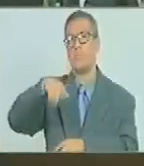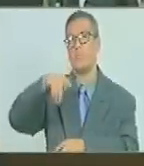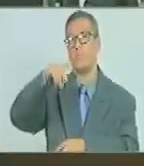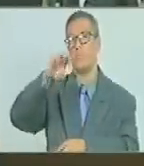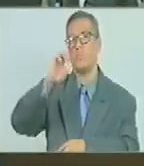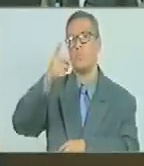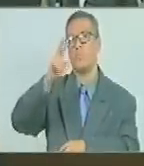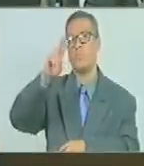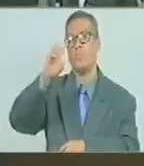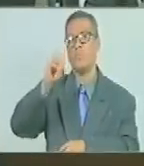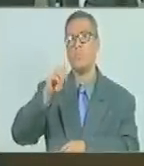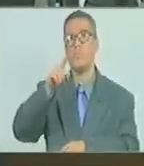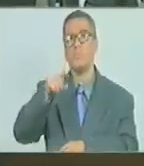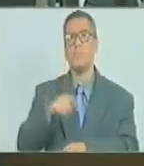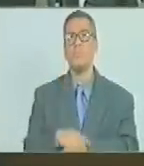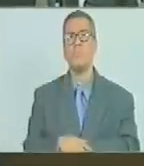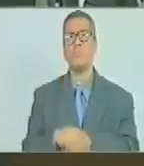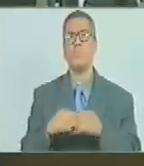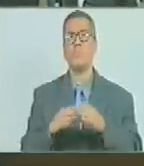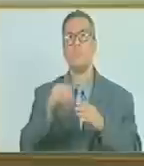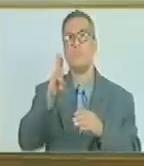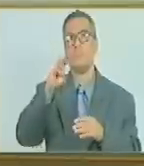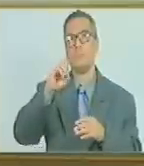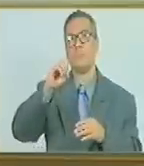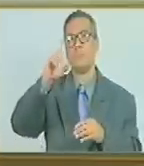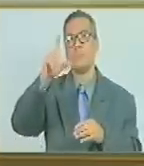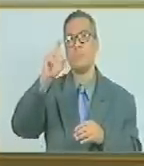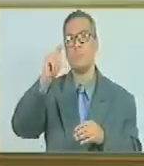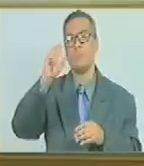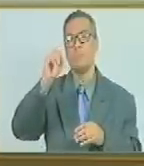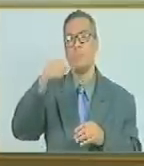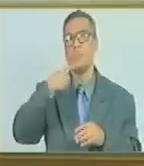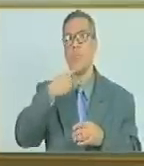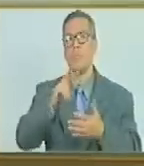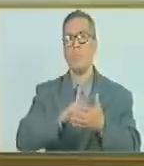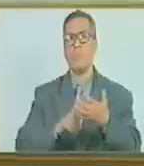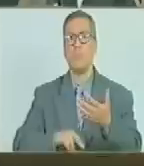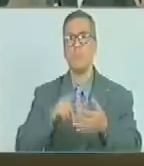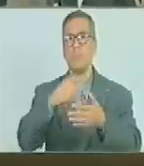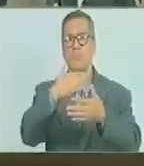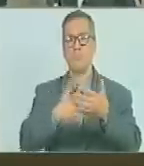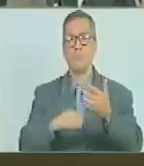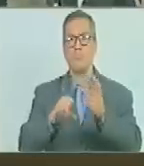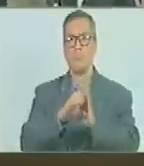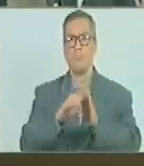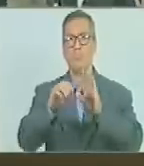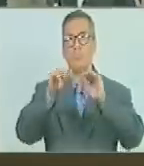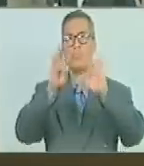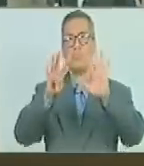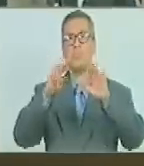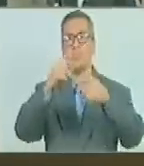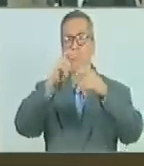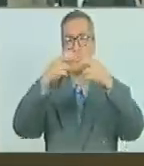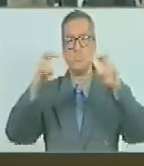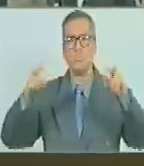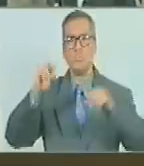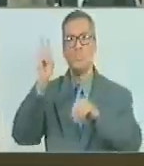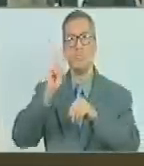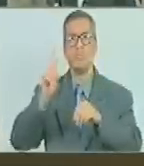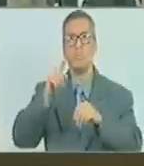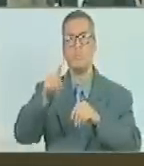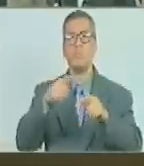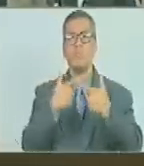Infante. Bolton lo dice en su libro, en el capítulo 9, que titula